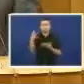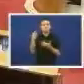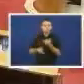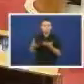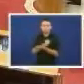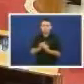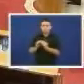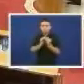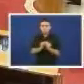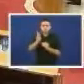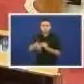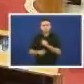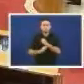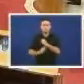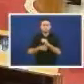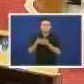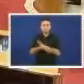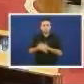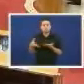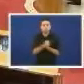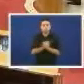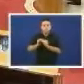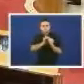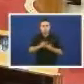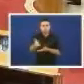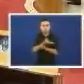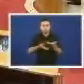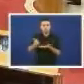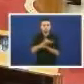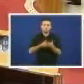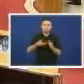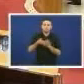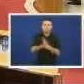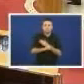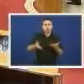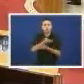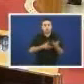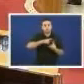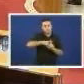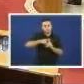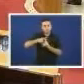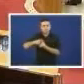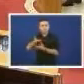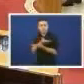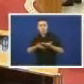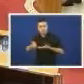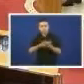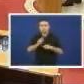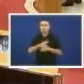estrategia. Sumar esforzos é un requerimento de eficácia das políticas económicas e sociais.